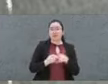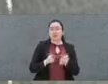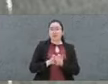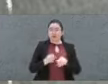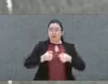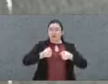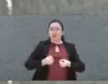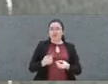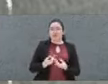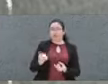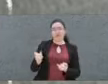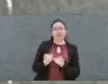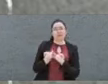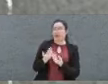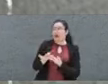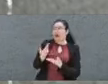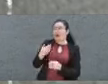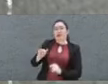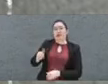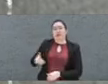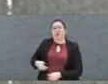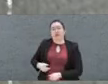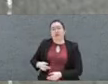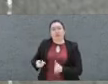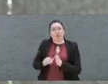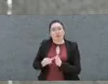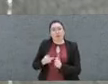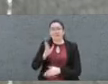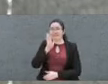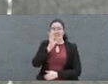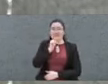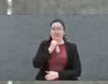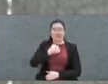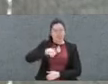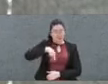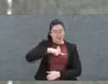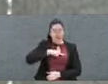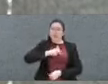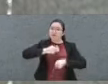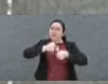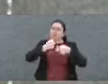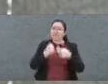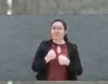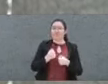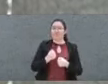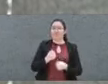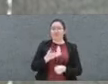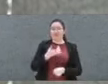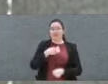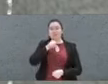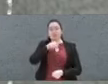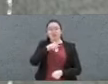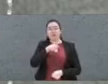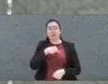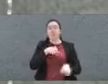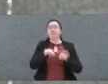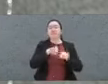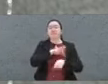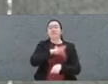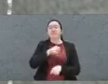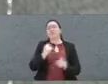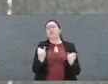tragedia como la que vivimos. Entonces tenemos que garantizar que opere de manera segura y a partir de ahí pues evidentemente la